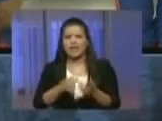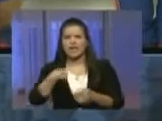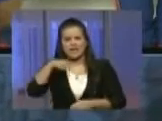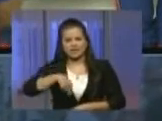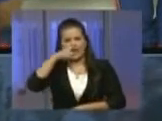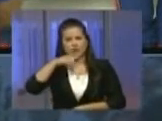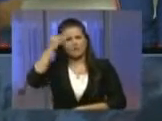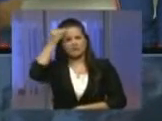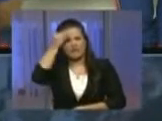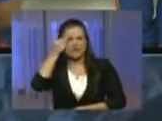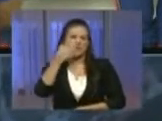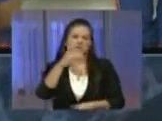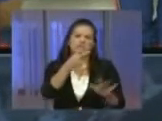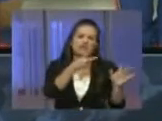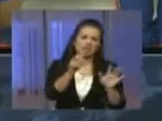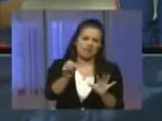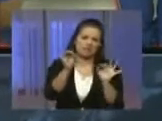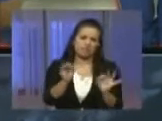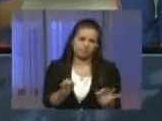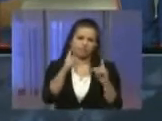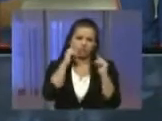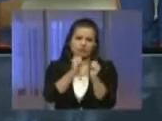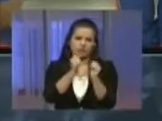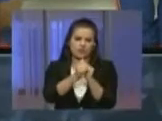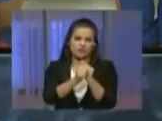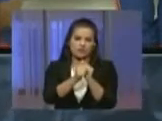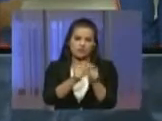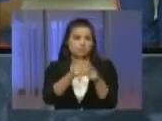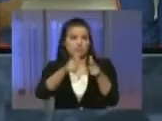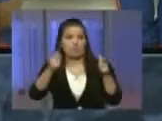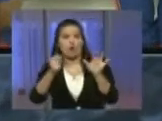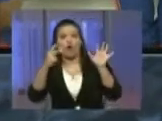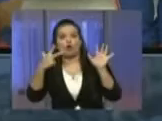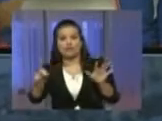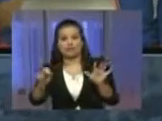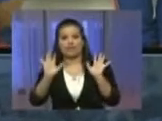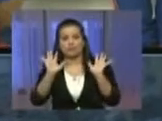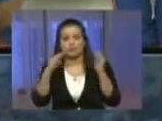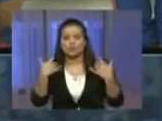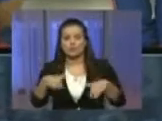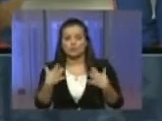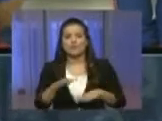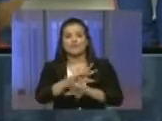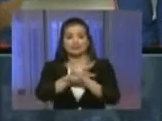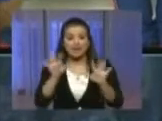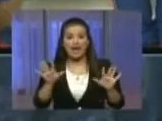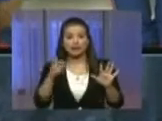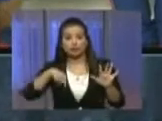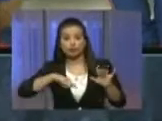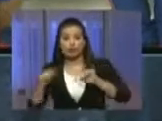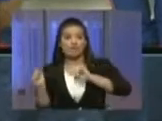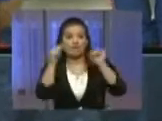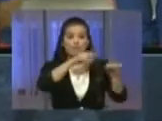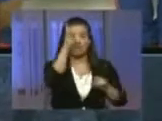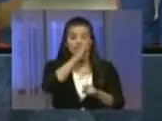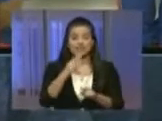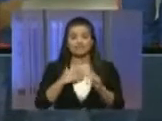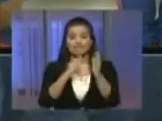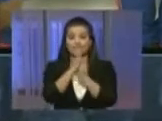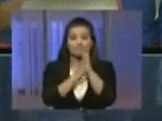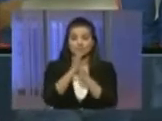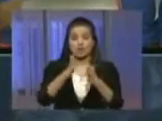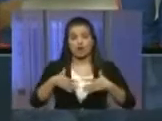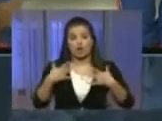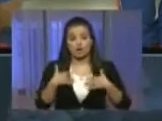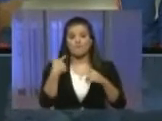clasificar 70 llegar a las olimpiadas ya es una motivación un logro Pero además